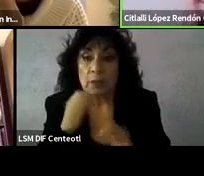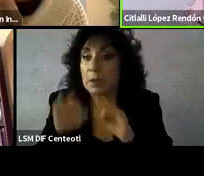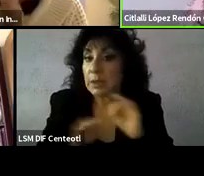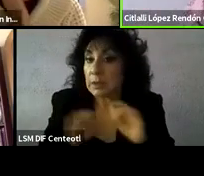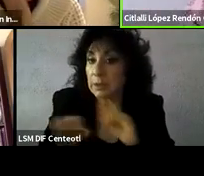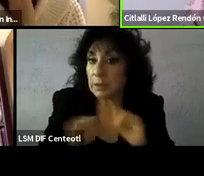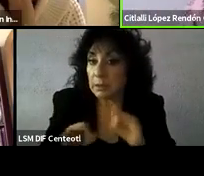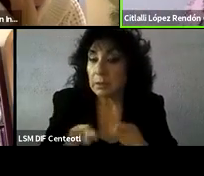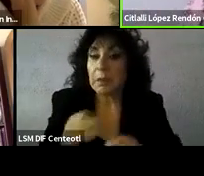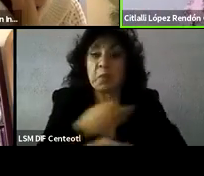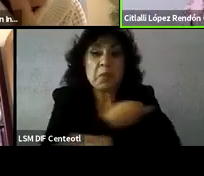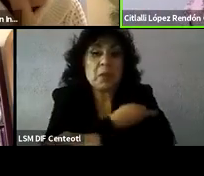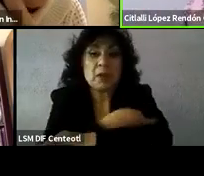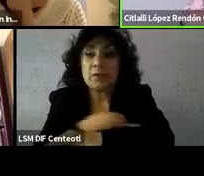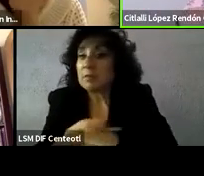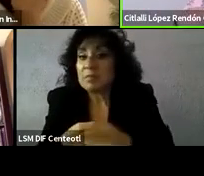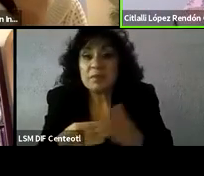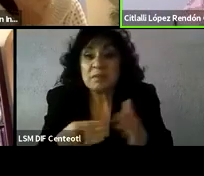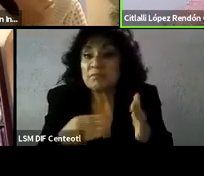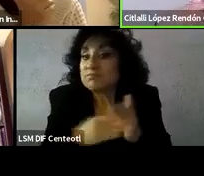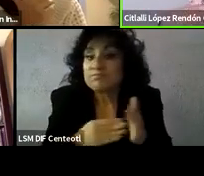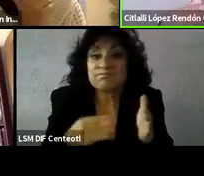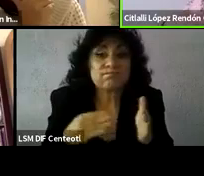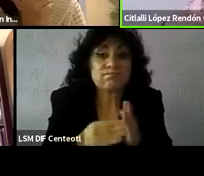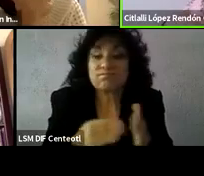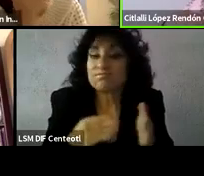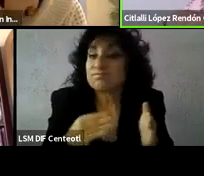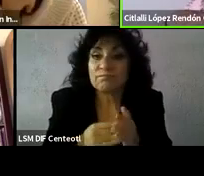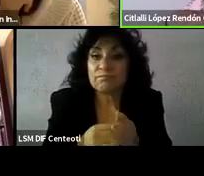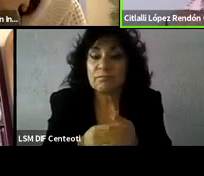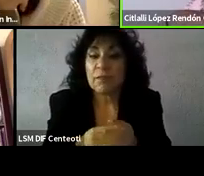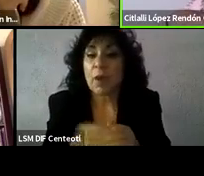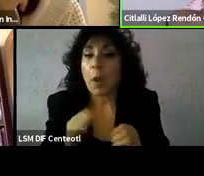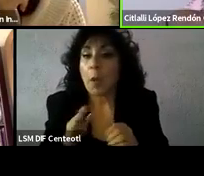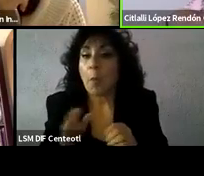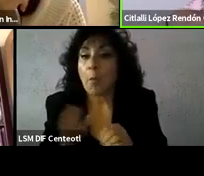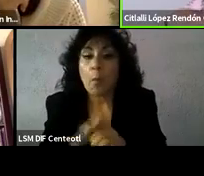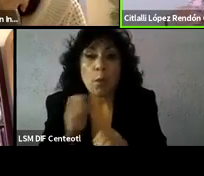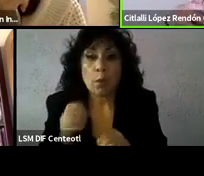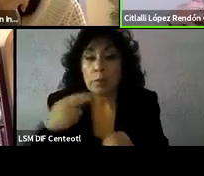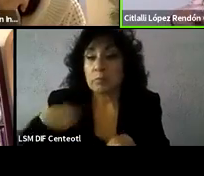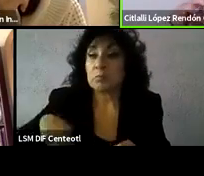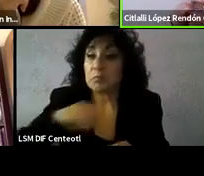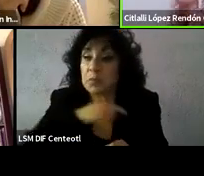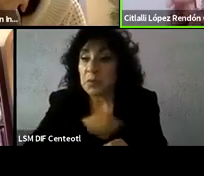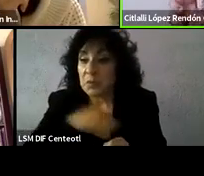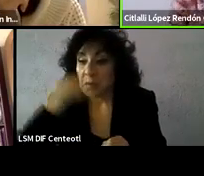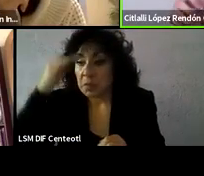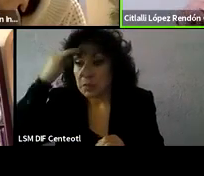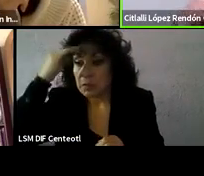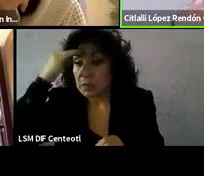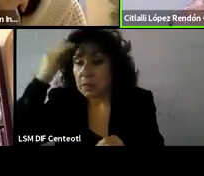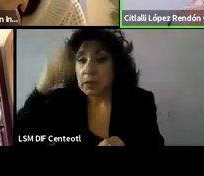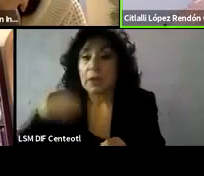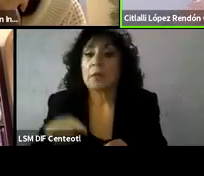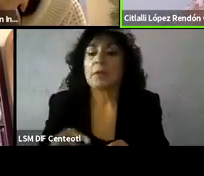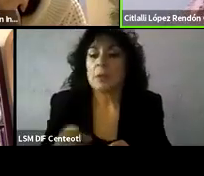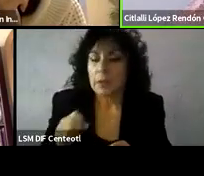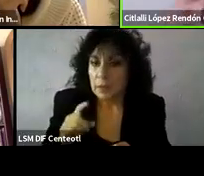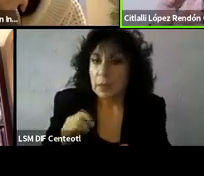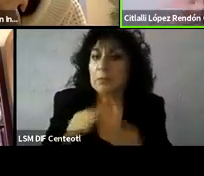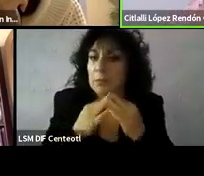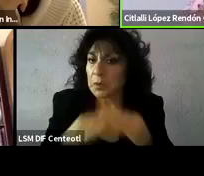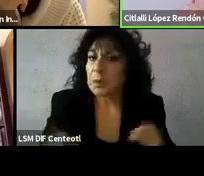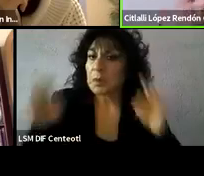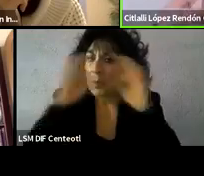la comunidad. Entonces, por eso pensábamos que aunque es fundamental que esté dentro del aula, es necesario que haya